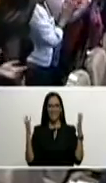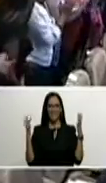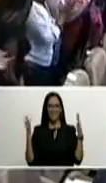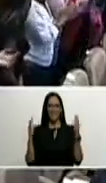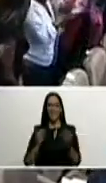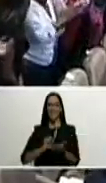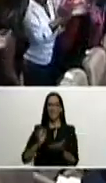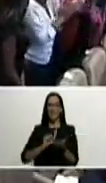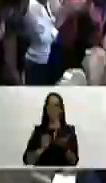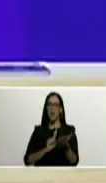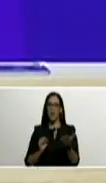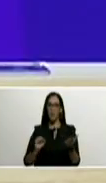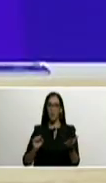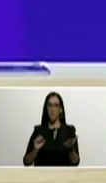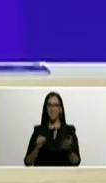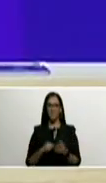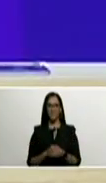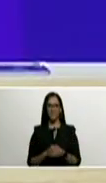Firmado.